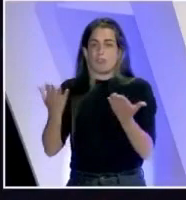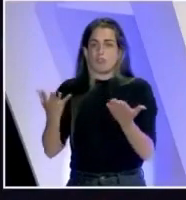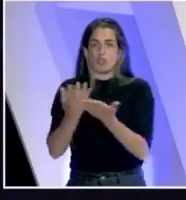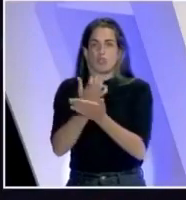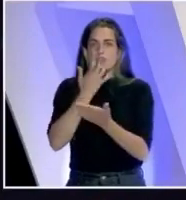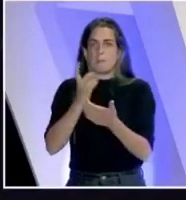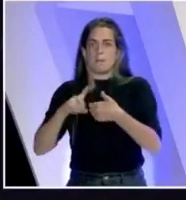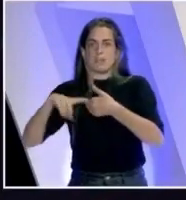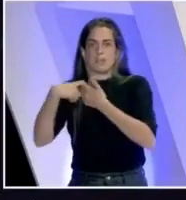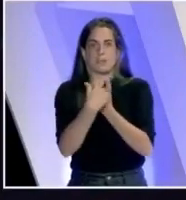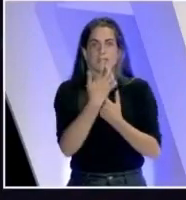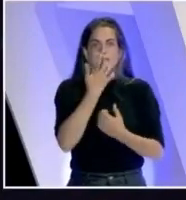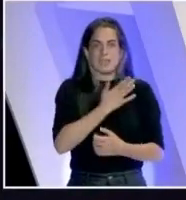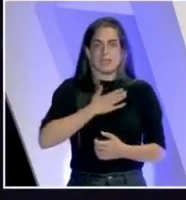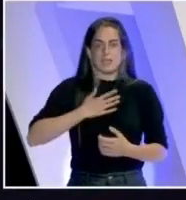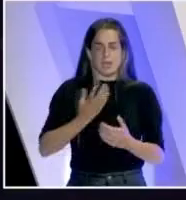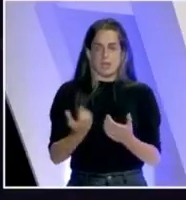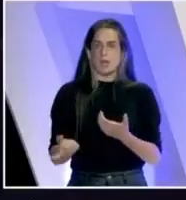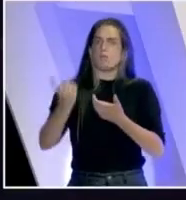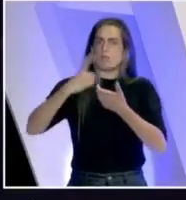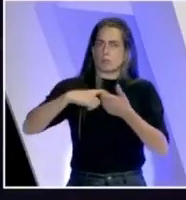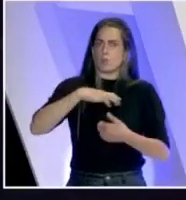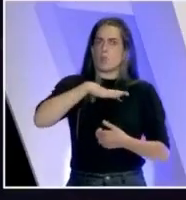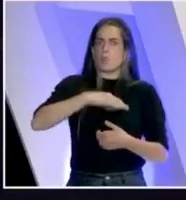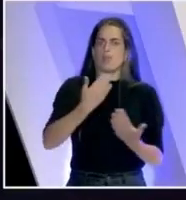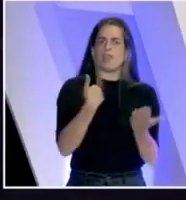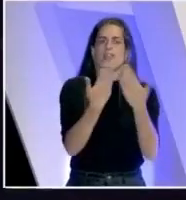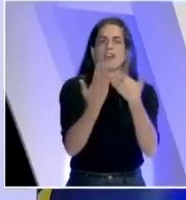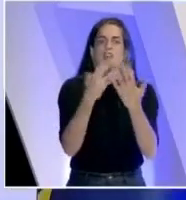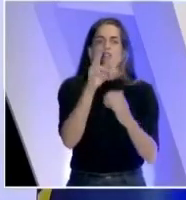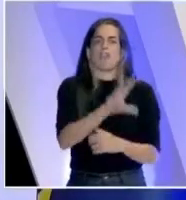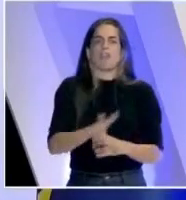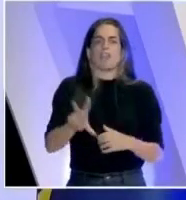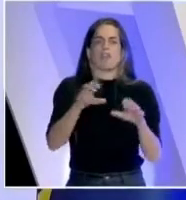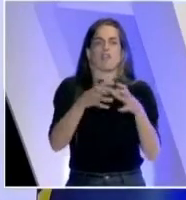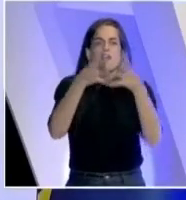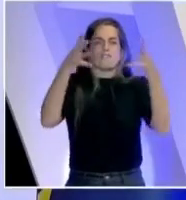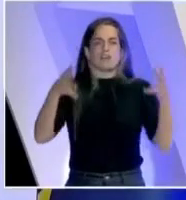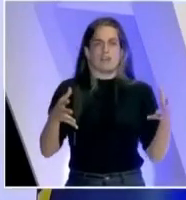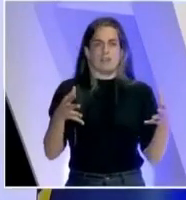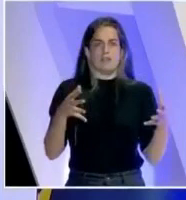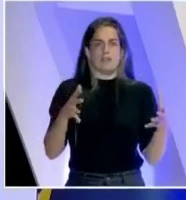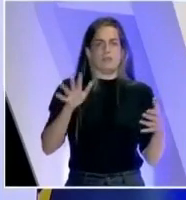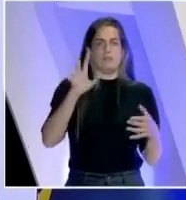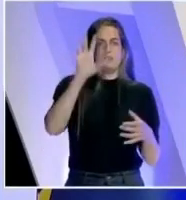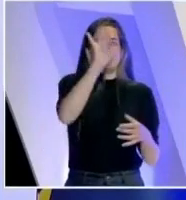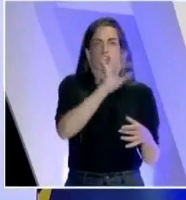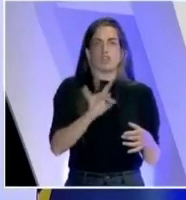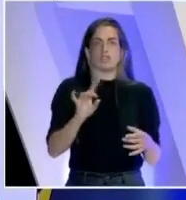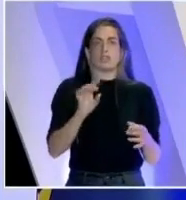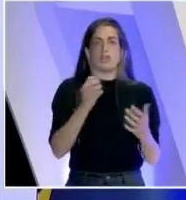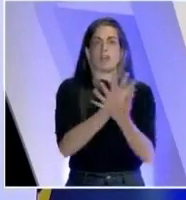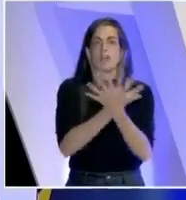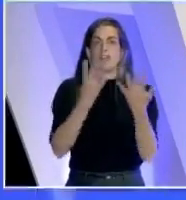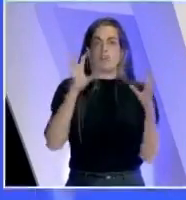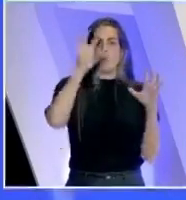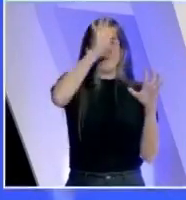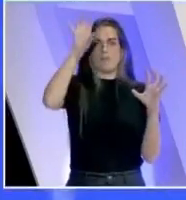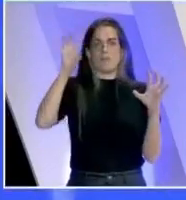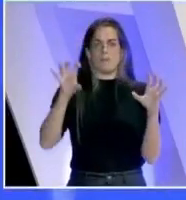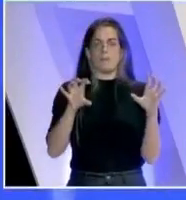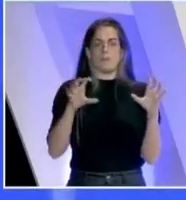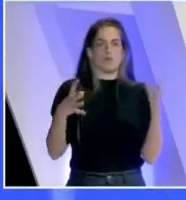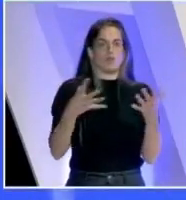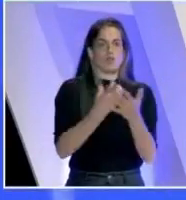quieran participar de nuestro país, un gran diálogo nacional que se va a producir en los 19 territorios, en las 19 comunidades